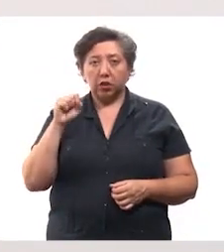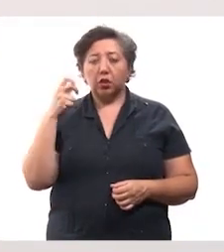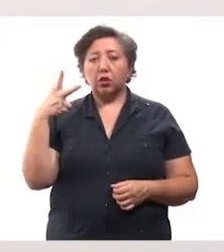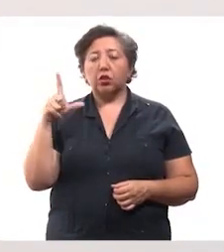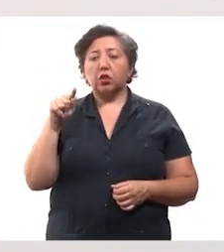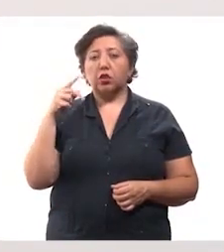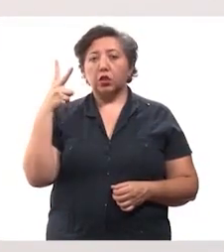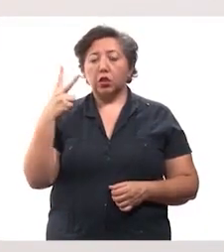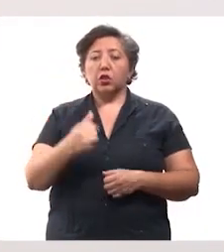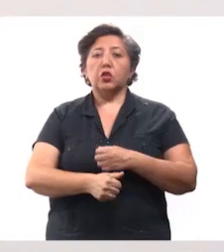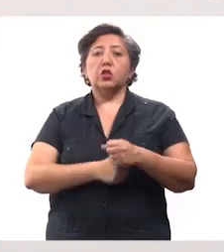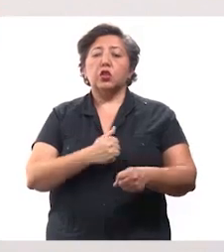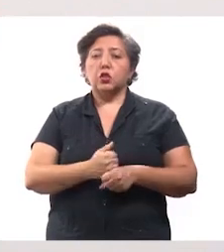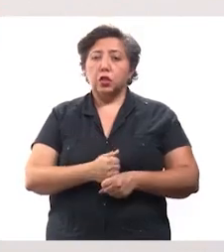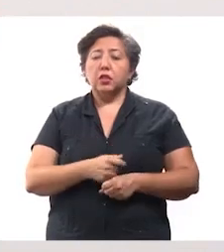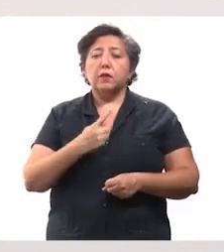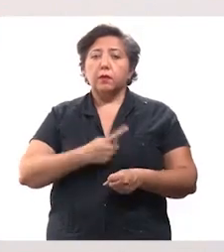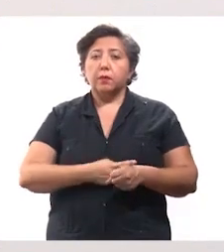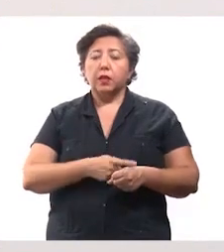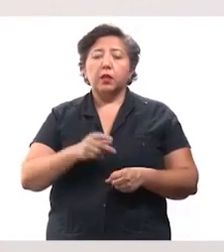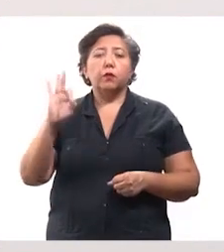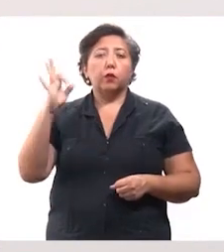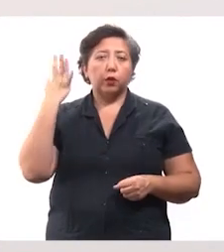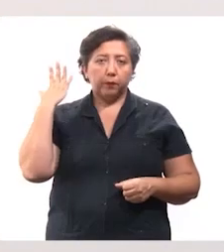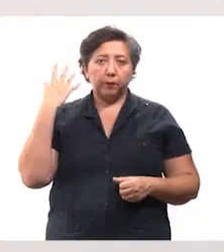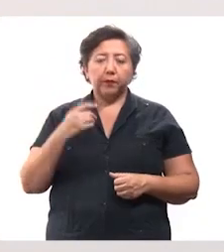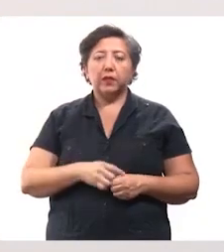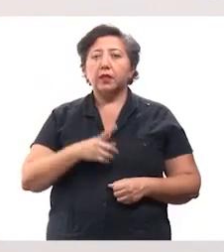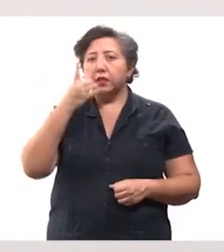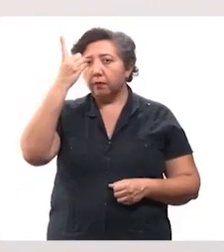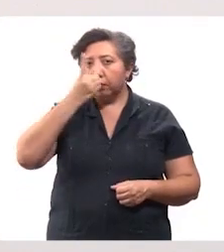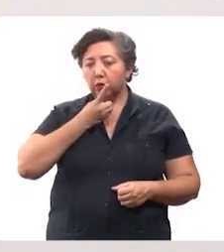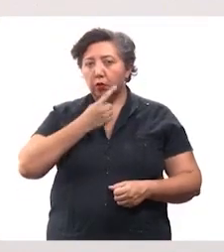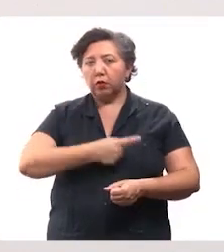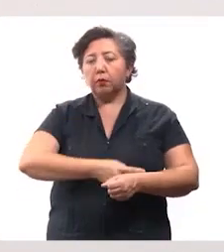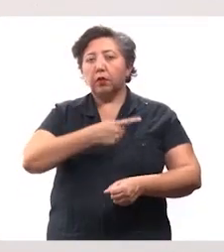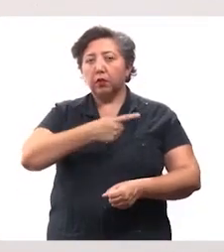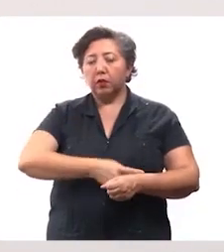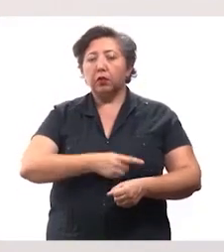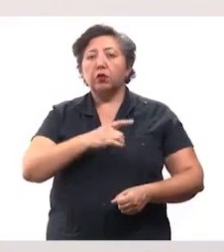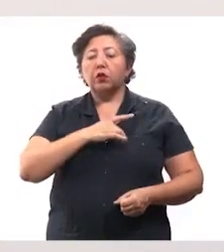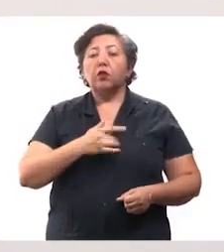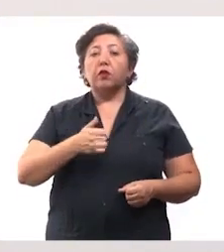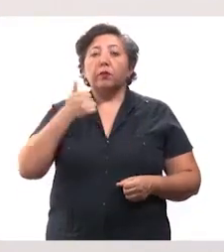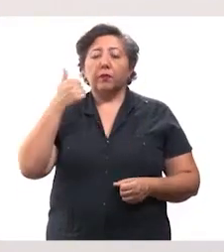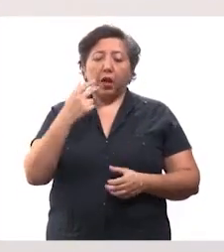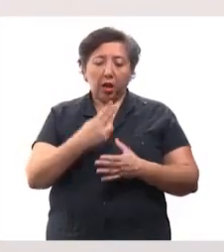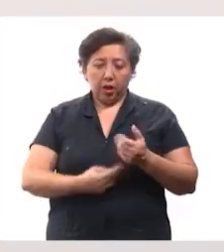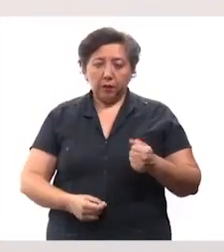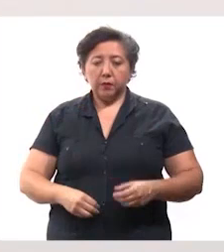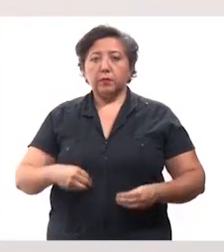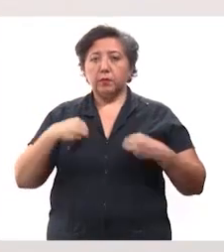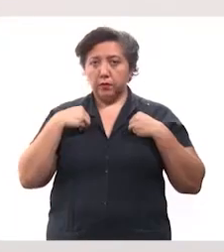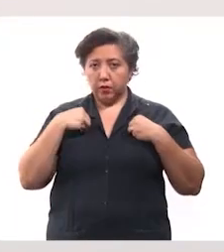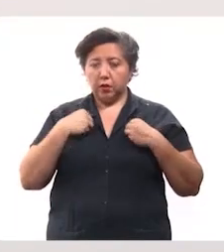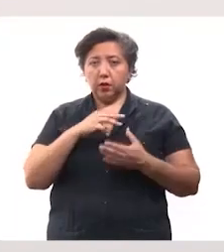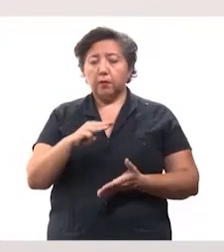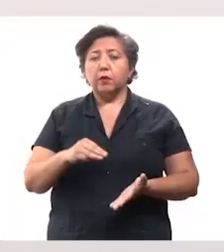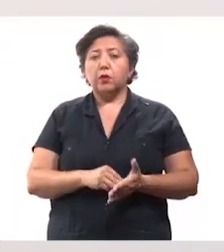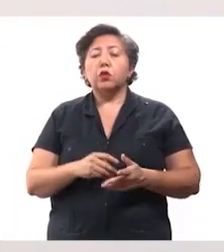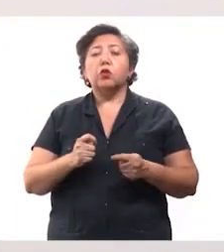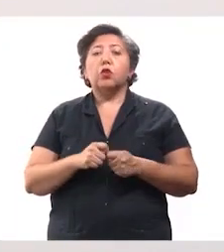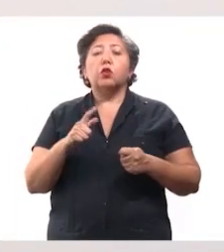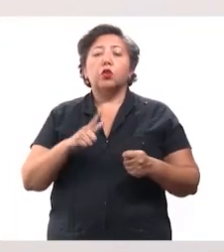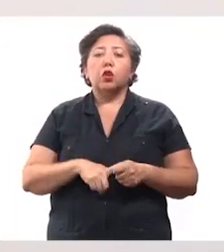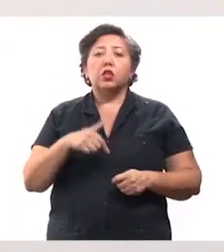68 y 72 años. Sus principales enfermedades fueron diabetes e hipertensión arterial. Ambas residían en Mérida. En